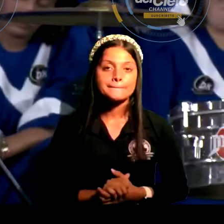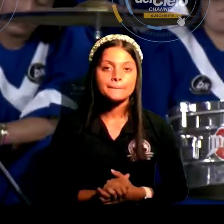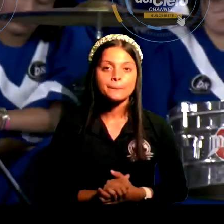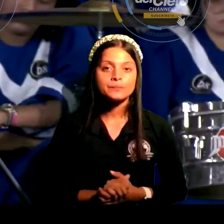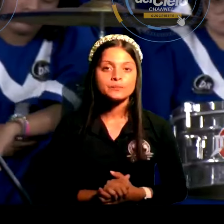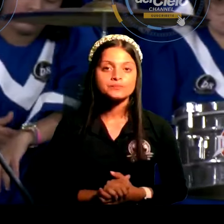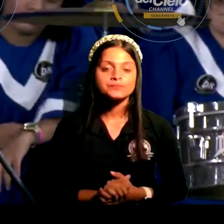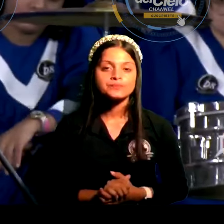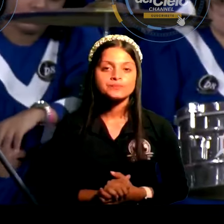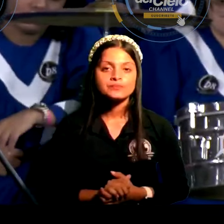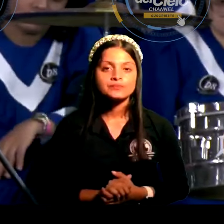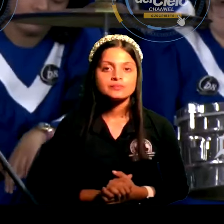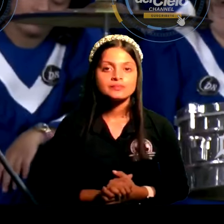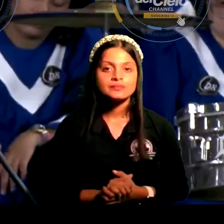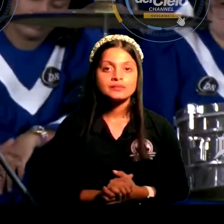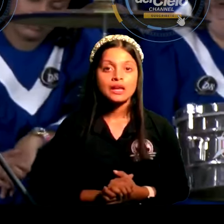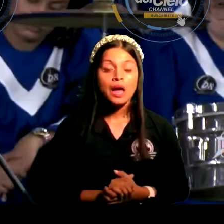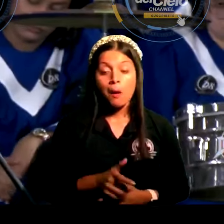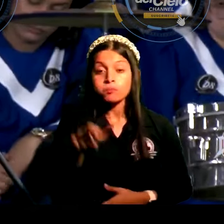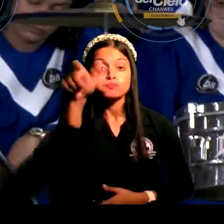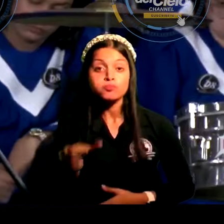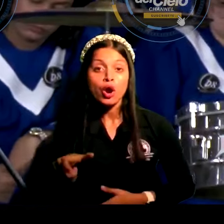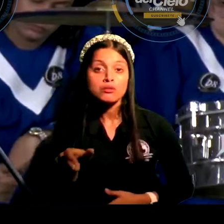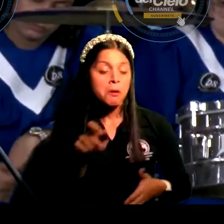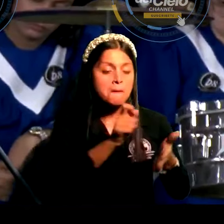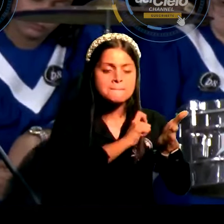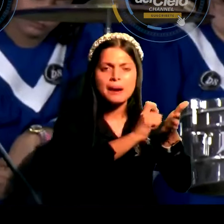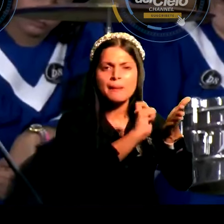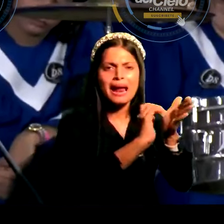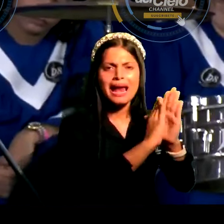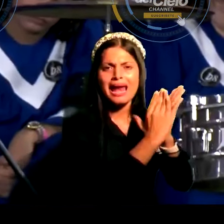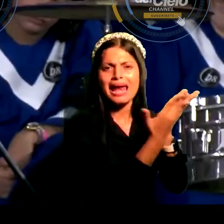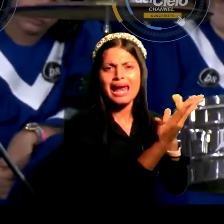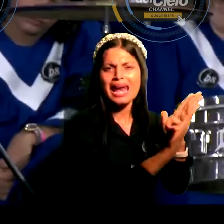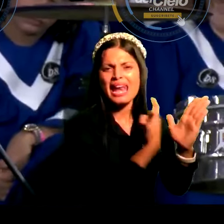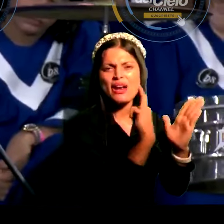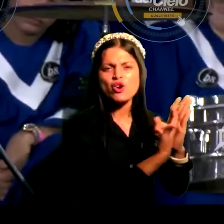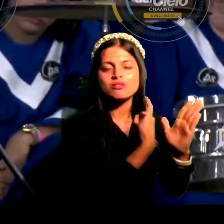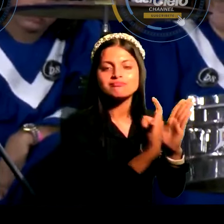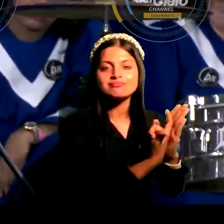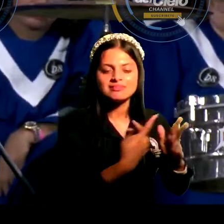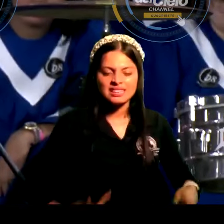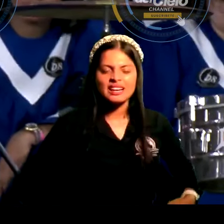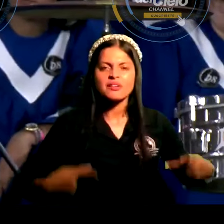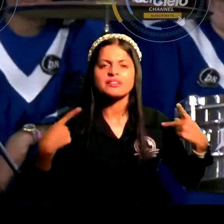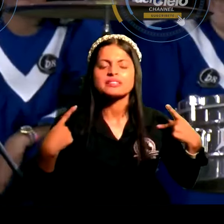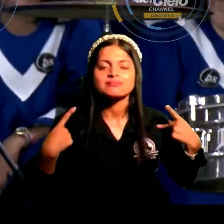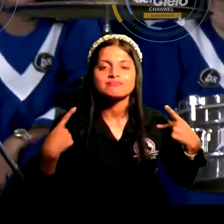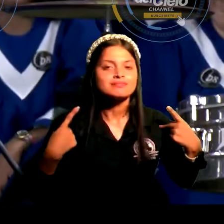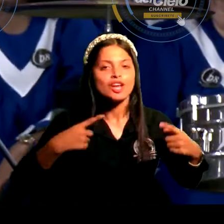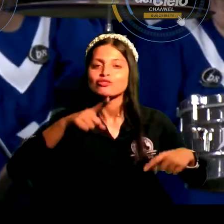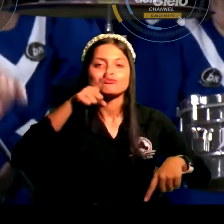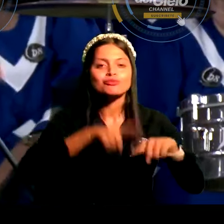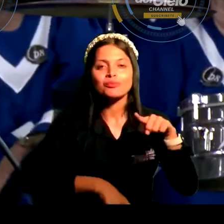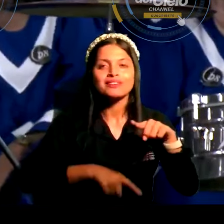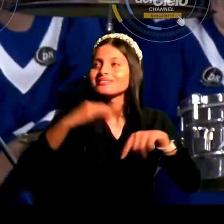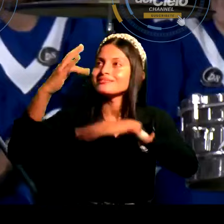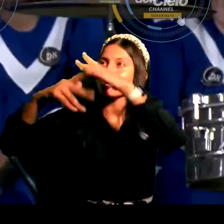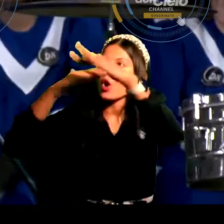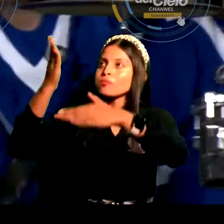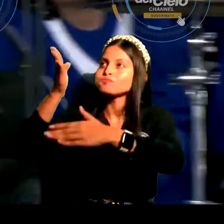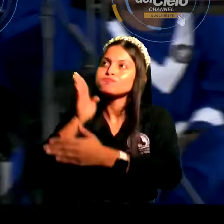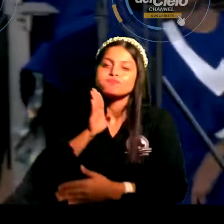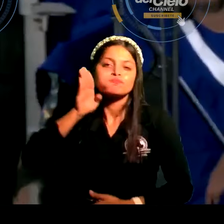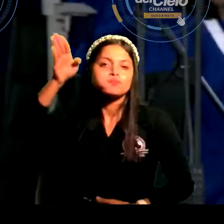El que no se halló inscrito en el libro de la vida. Alguien dirá: pastor, ¿cómo hago para que me inscriban en ese libro? Ahorita le